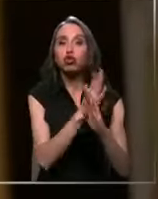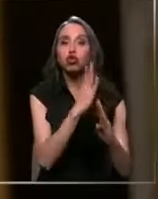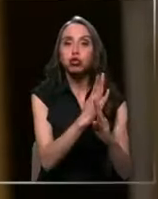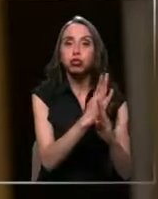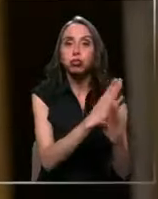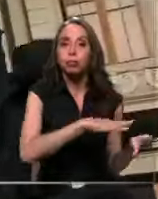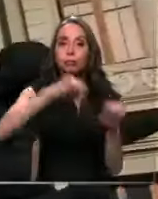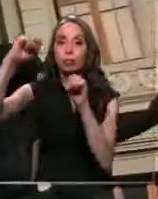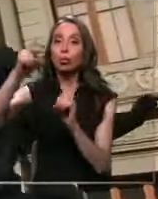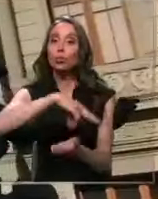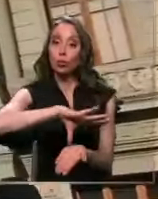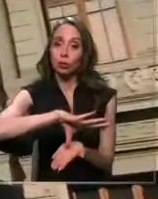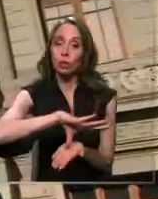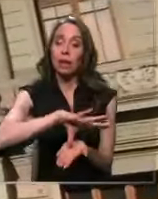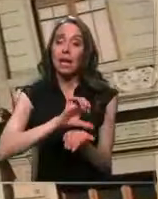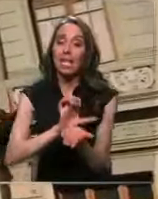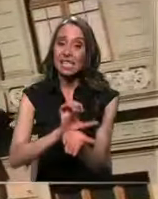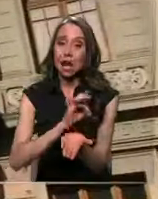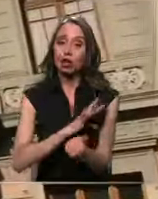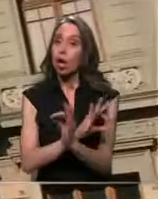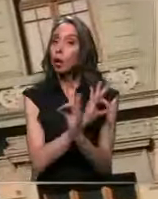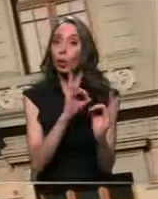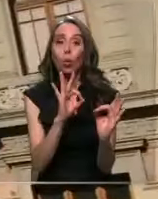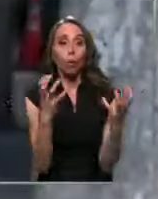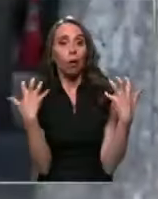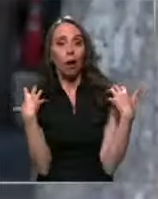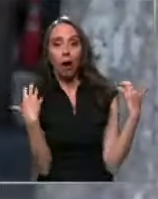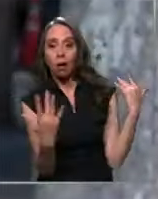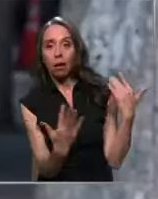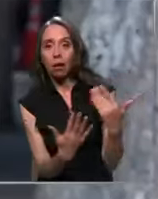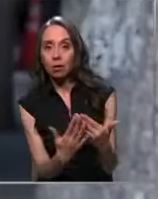país, un tema del que el Estado nunca se ha hecho cargo.